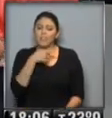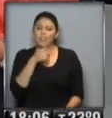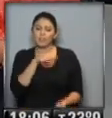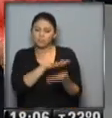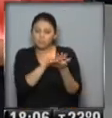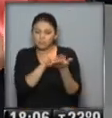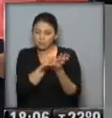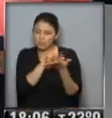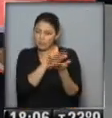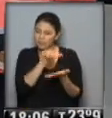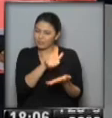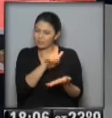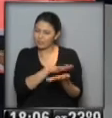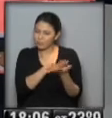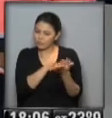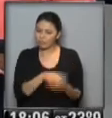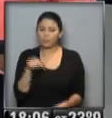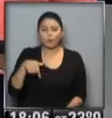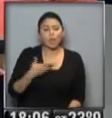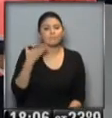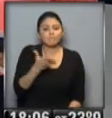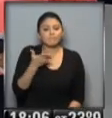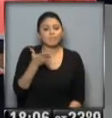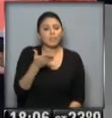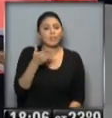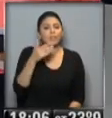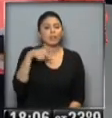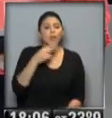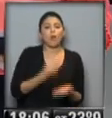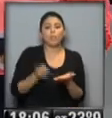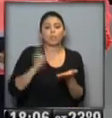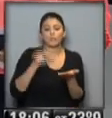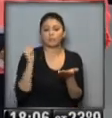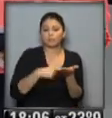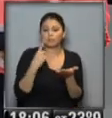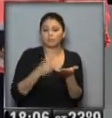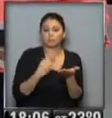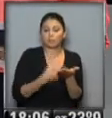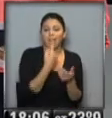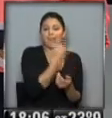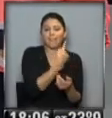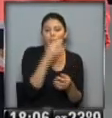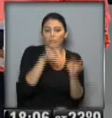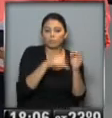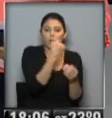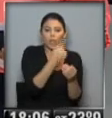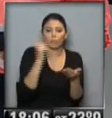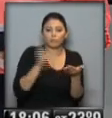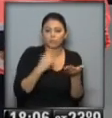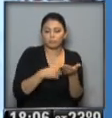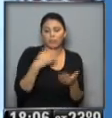Nicolás Maduro en estas elecciones. Lo que está pidiendo justamente Capriles es que se recuente voto a voto. Esto decía